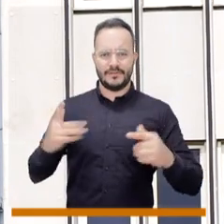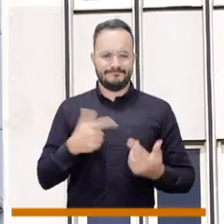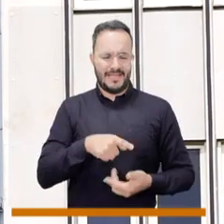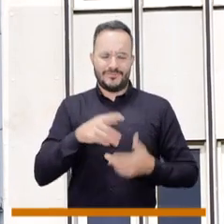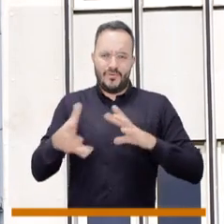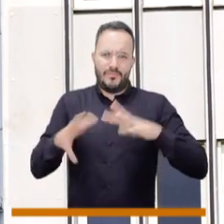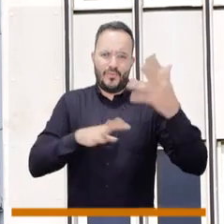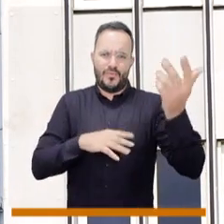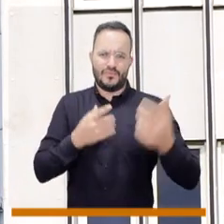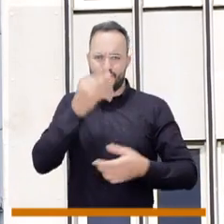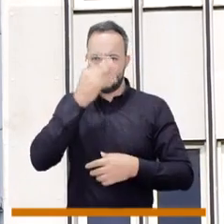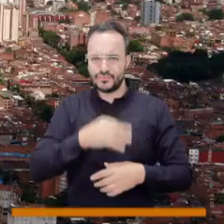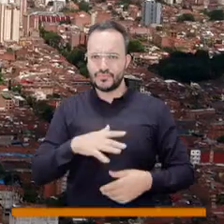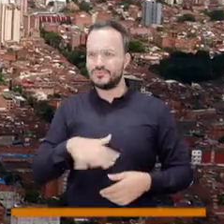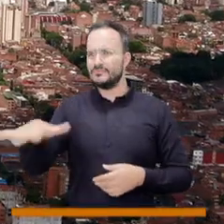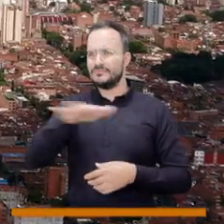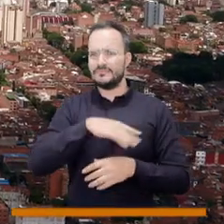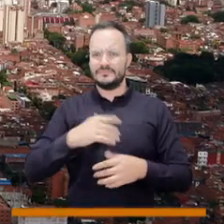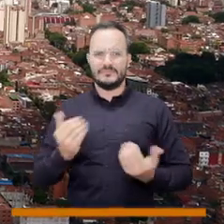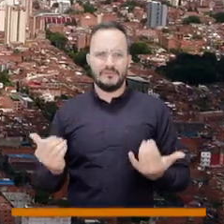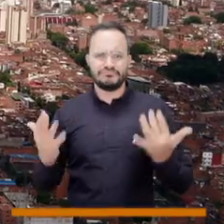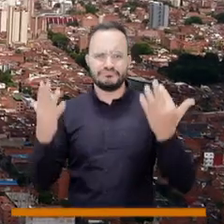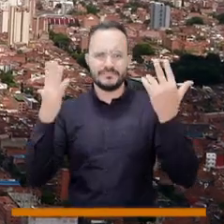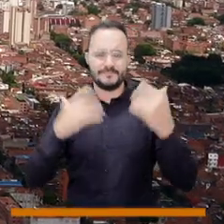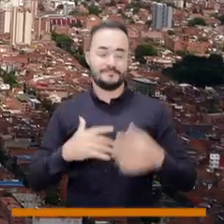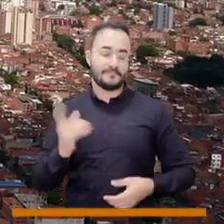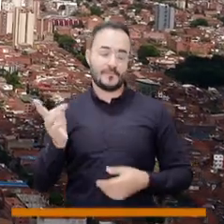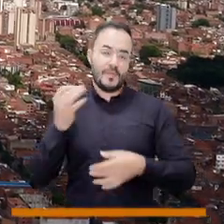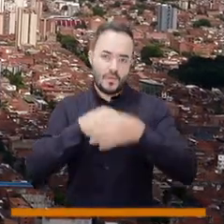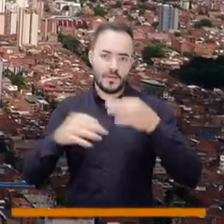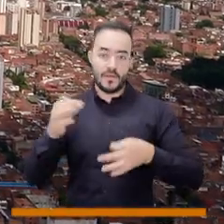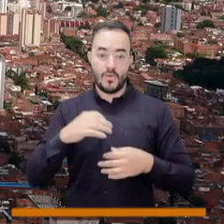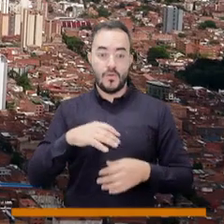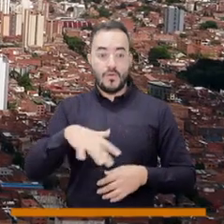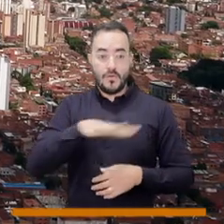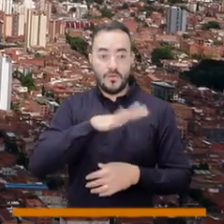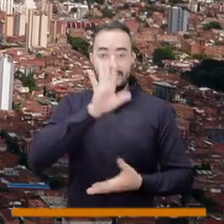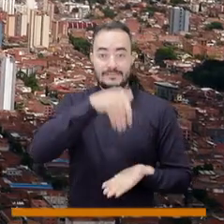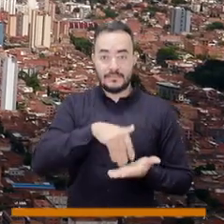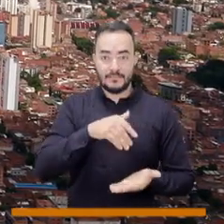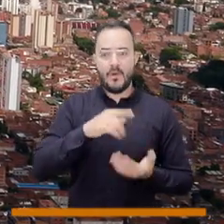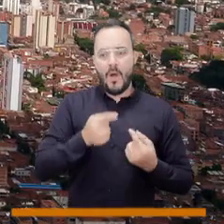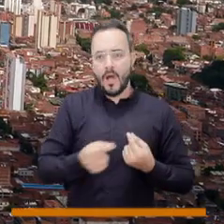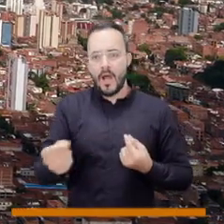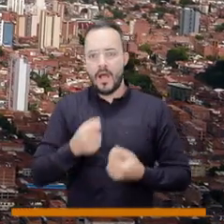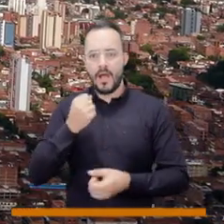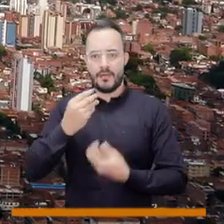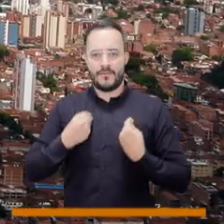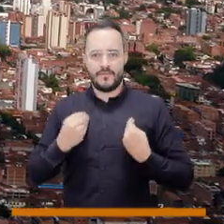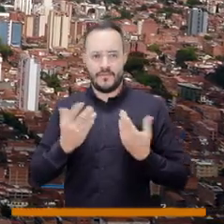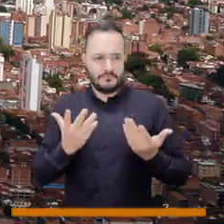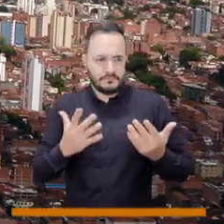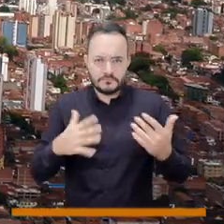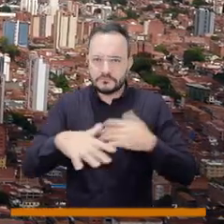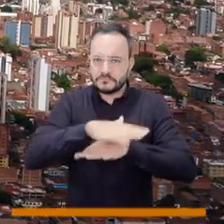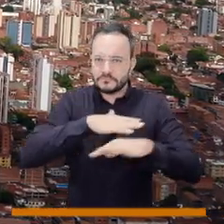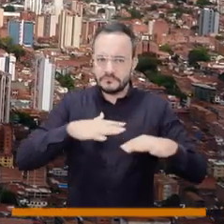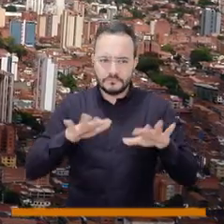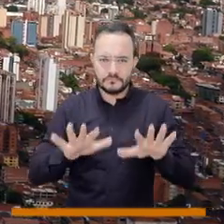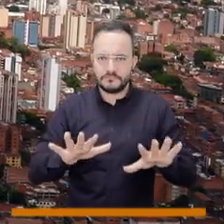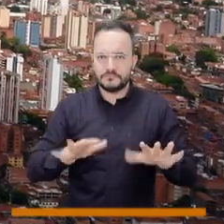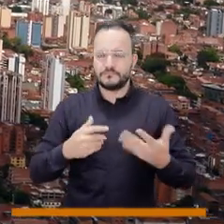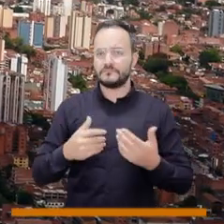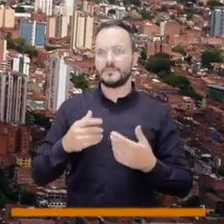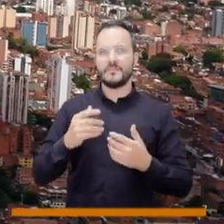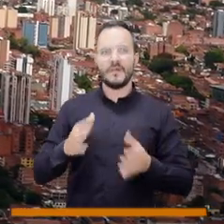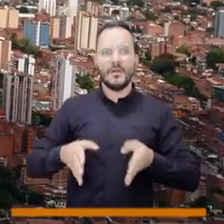movilidad, que haya más contaminación. En cambio, si promovemos una vivienda densa, digamos que la gente habite densamente el centro, con